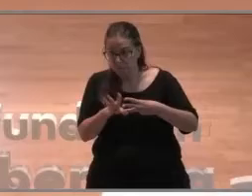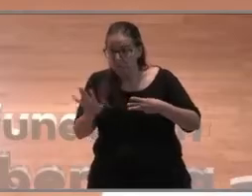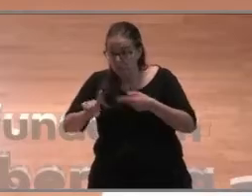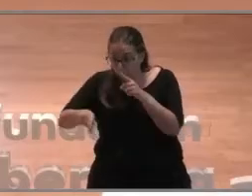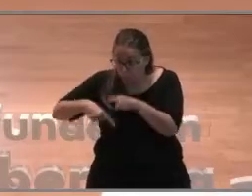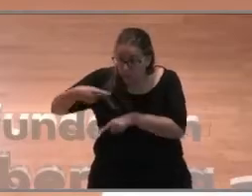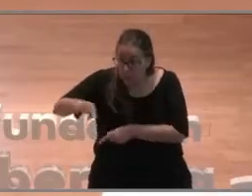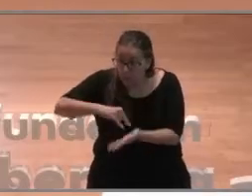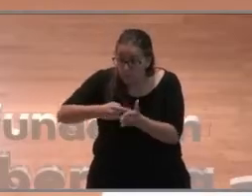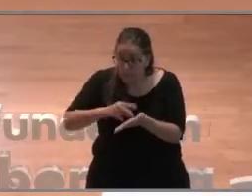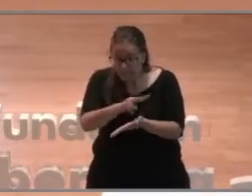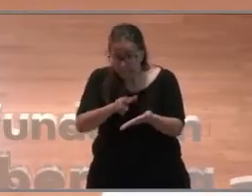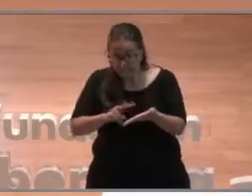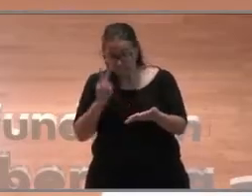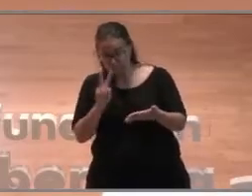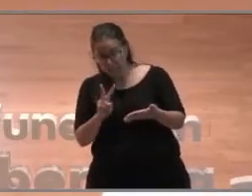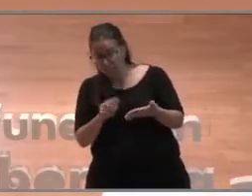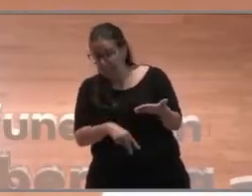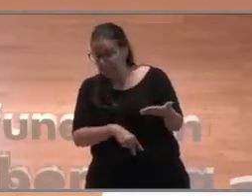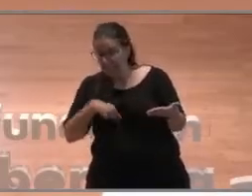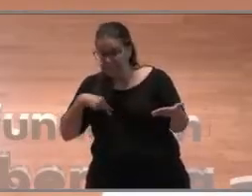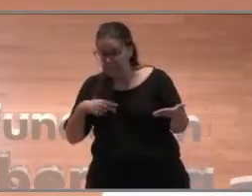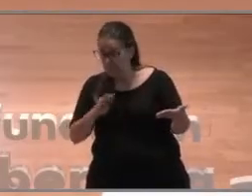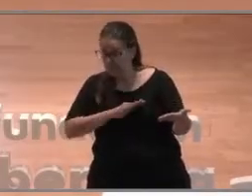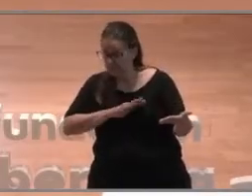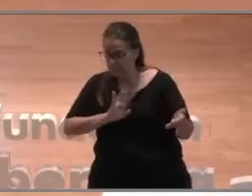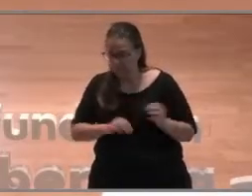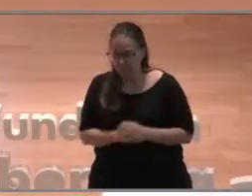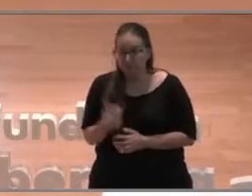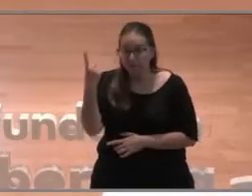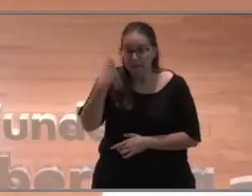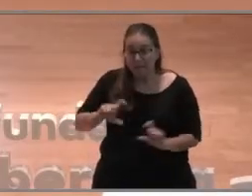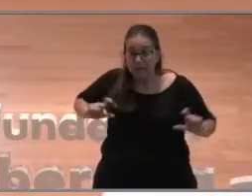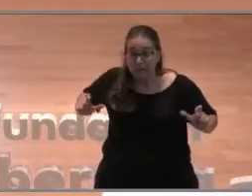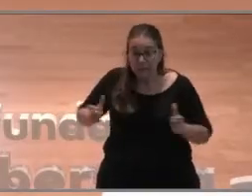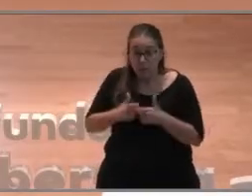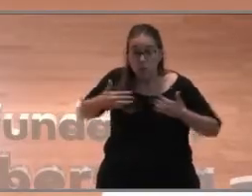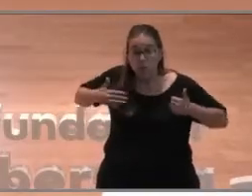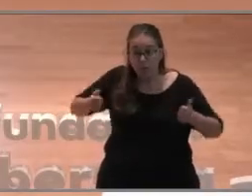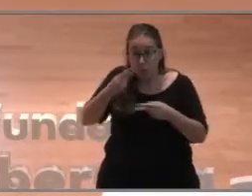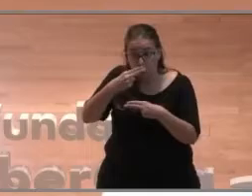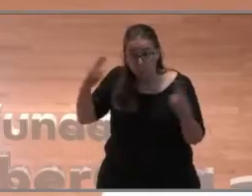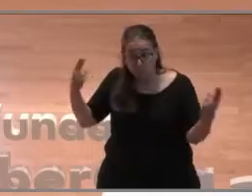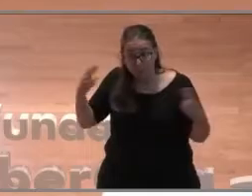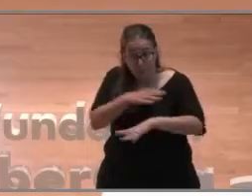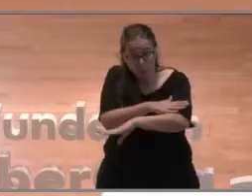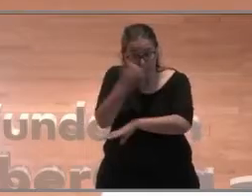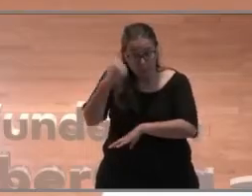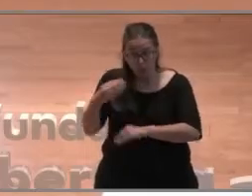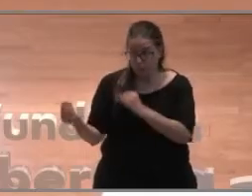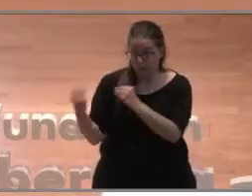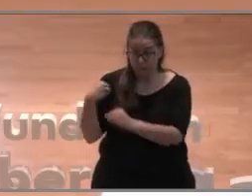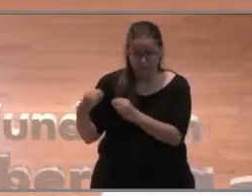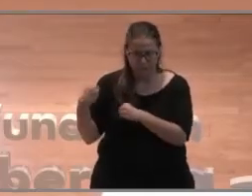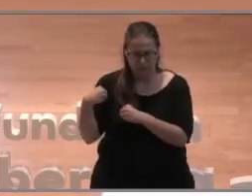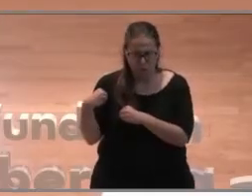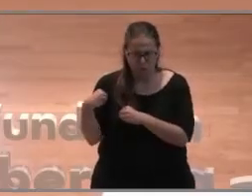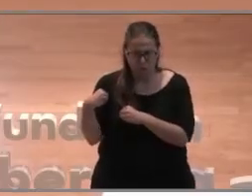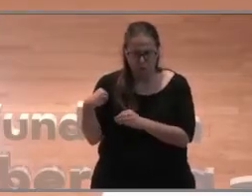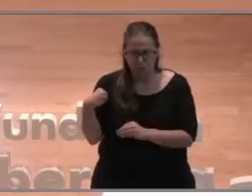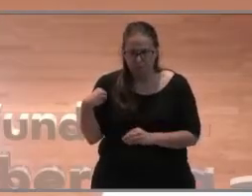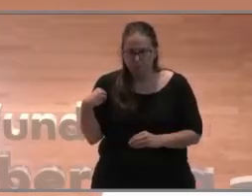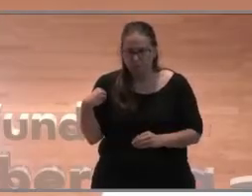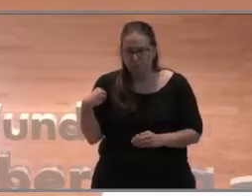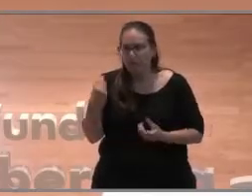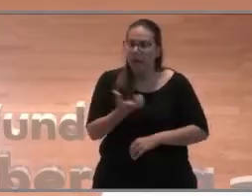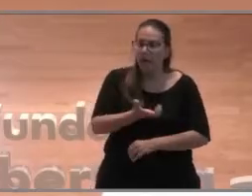plan veréis que son muy genéricos. Ayer tuvimos una reunión con Salud Pública del Gobierno de Aragón, que nos convocaron a un montón pues